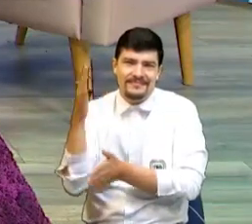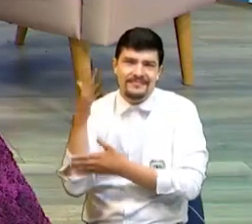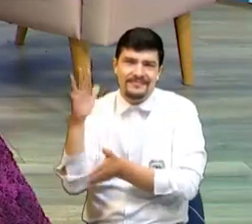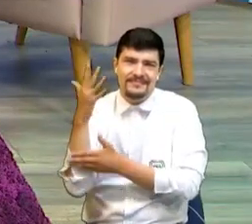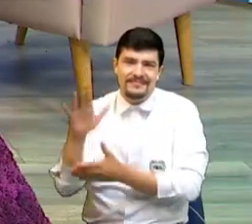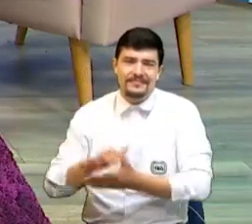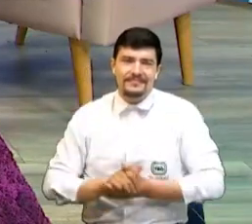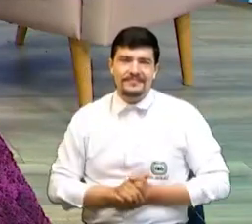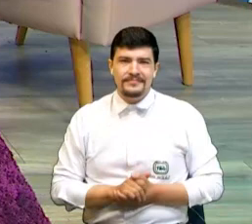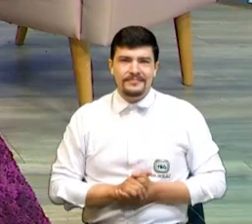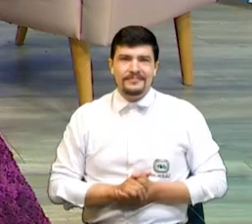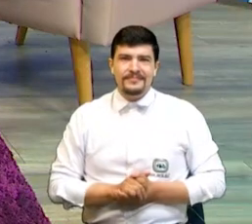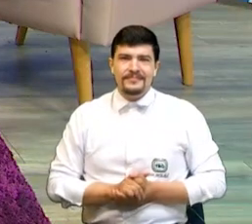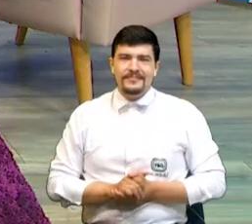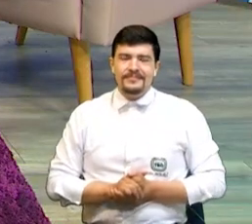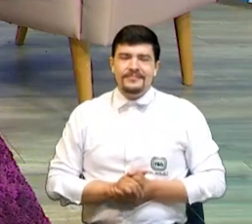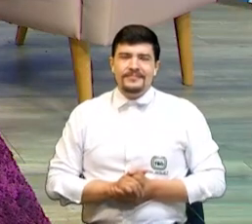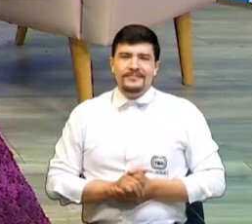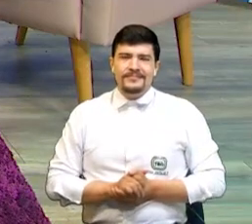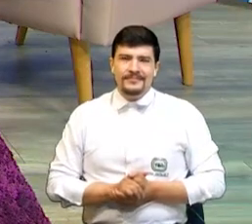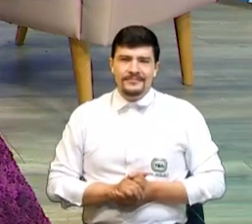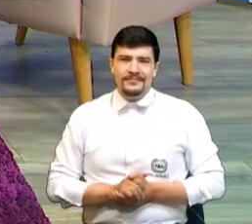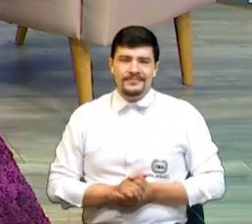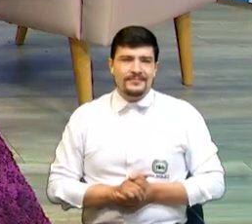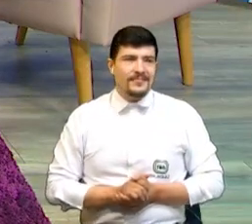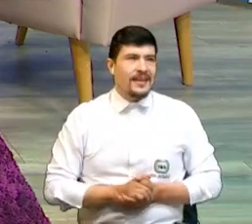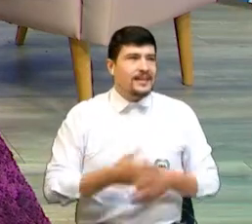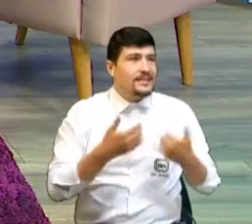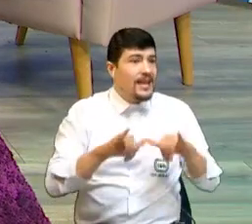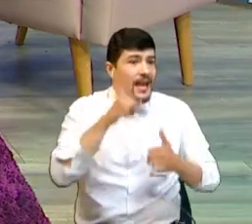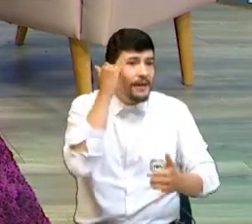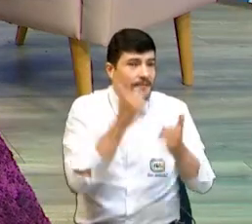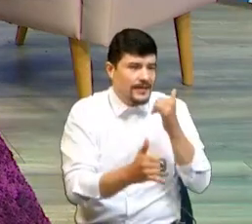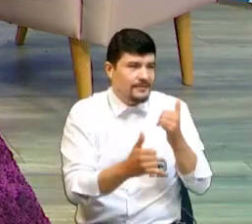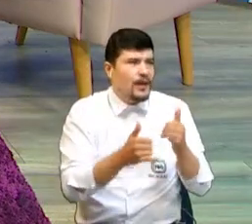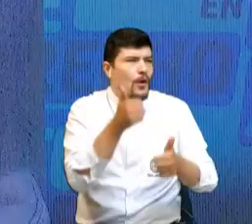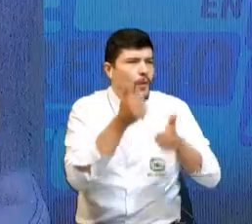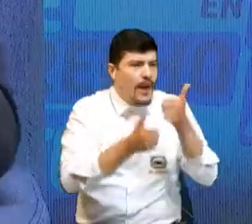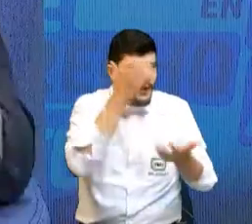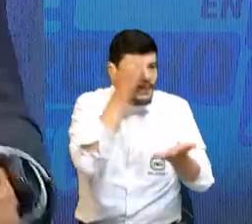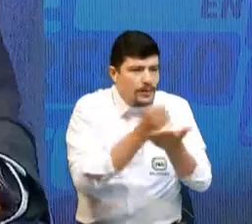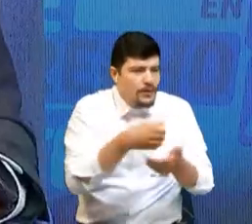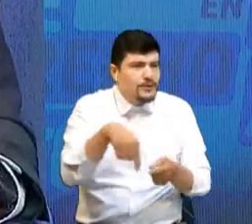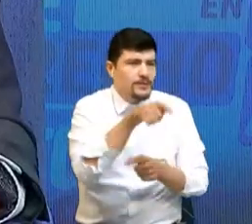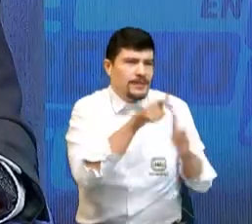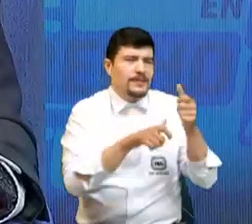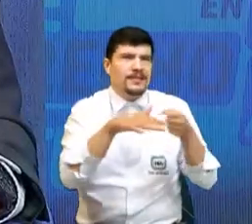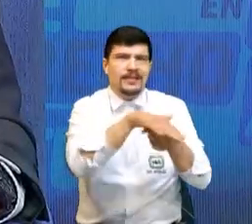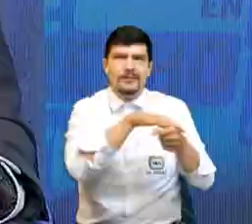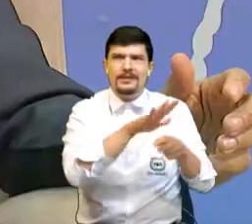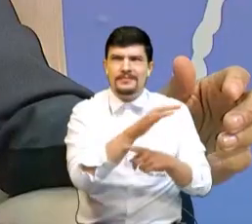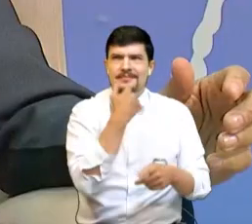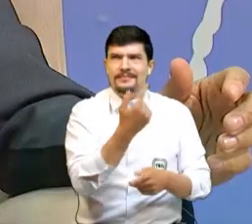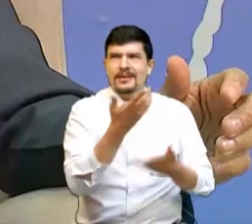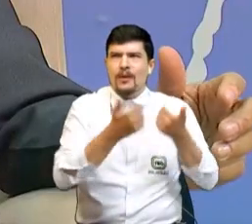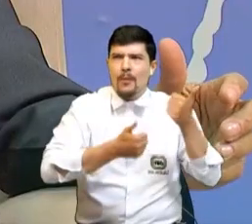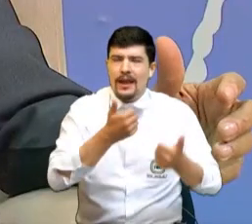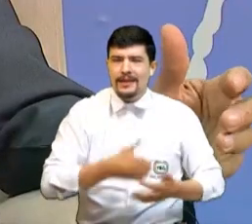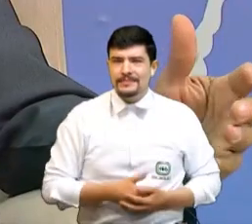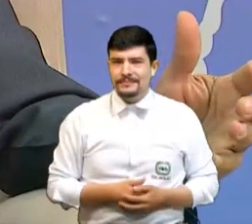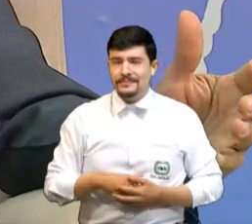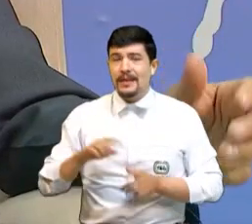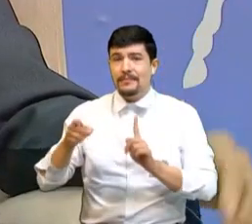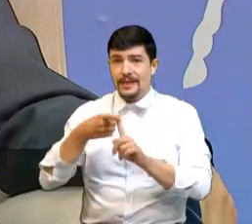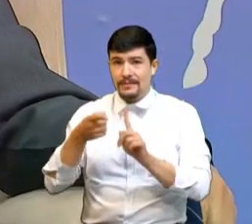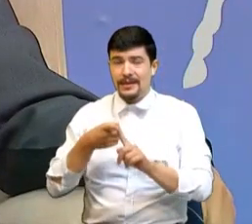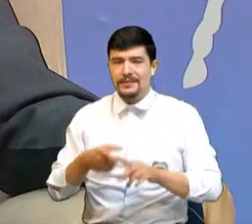Para finalizar, ¿qué le decimos a nuestros televidentes con esta situación? Bueno, John, primero que